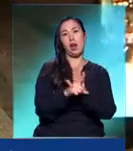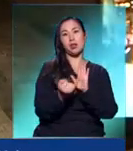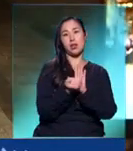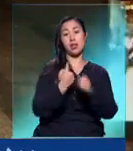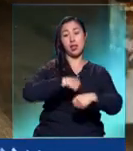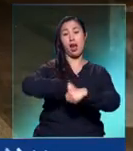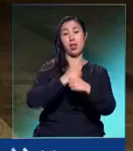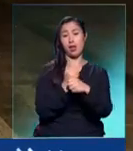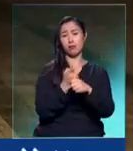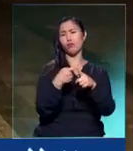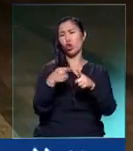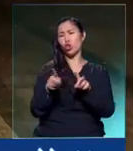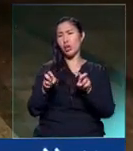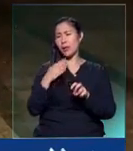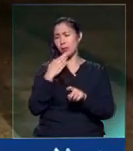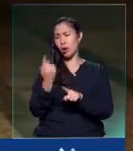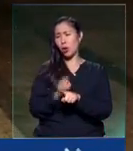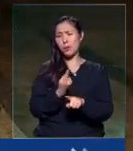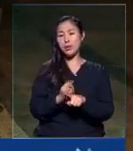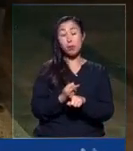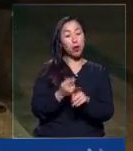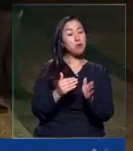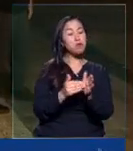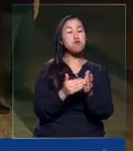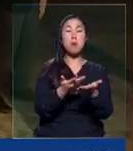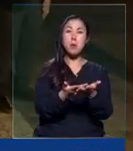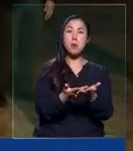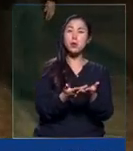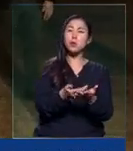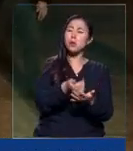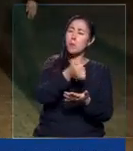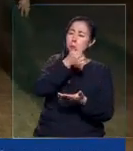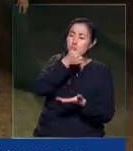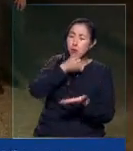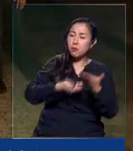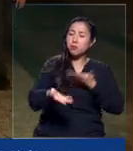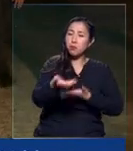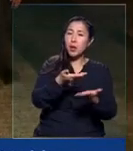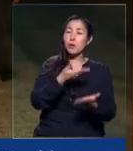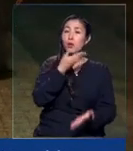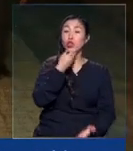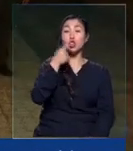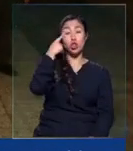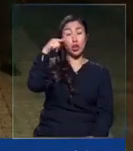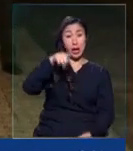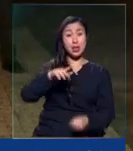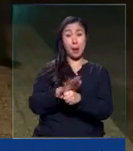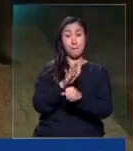otras cosas, y fue un momento muy íntimo y muy bonito también. Yo creo que esta película,